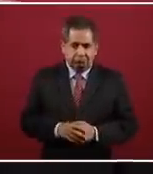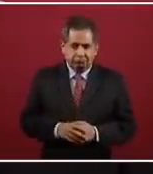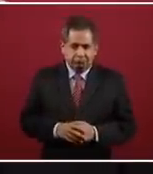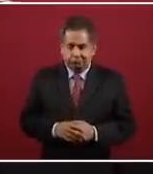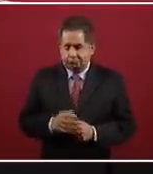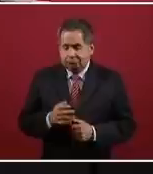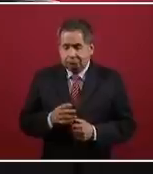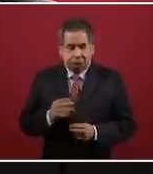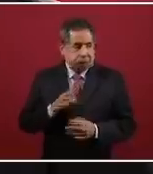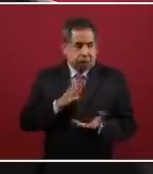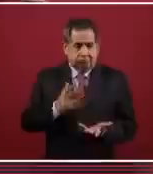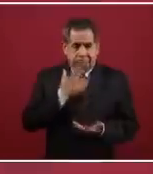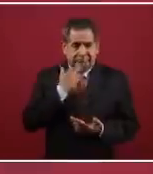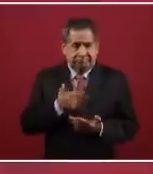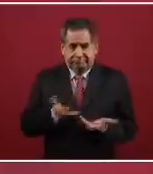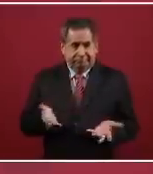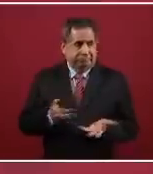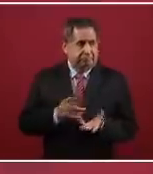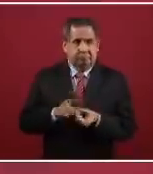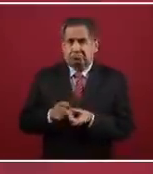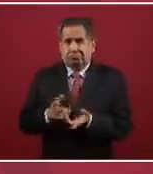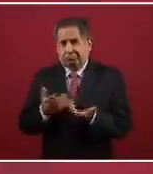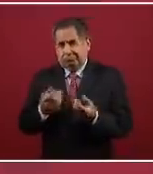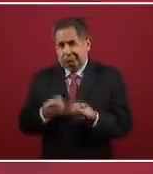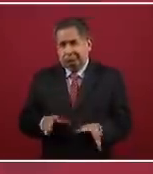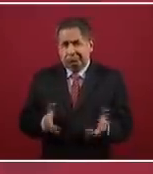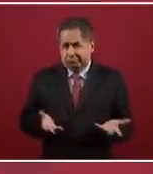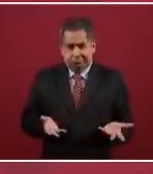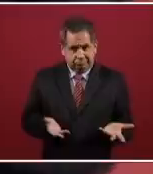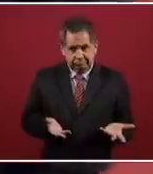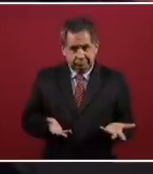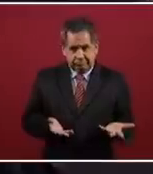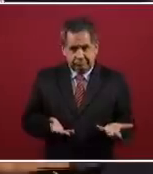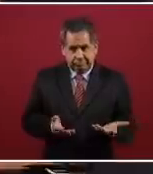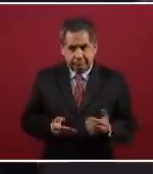no hay posibilidad de que